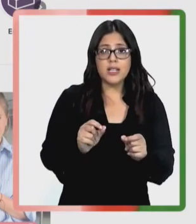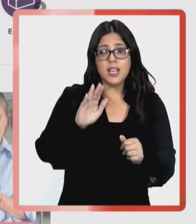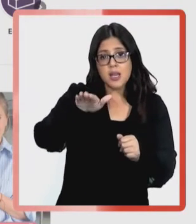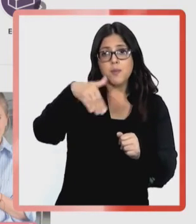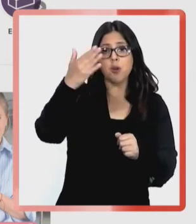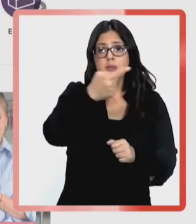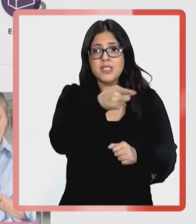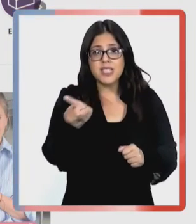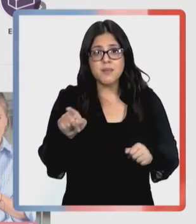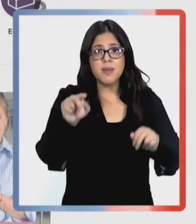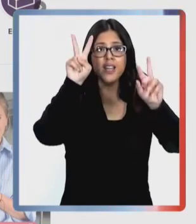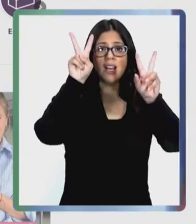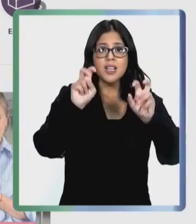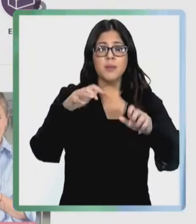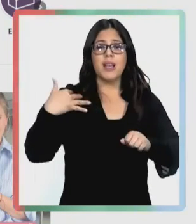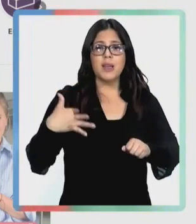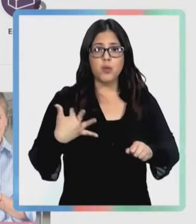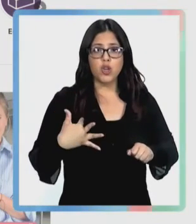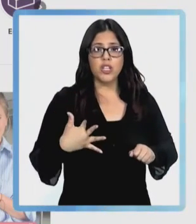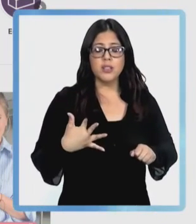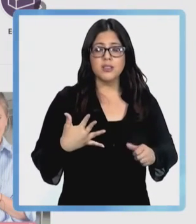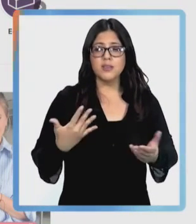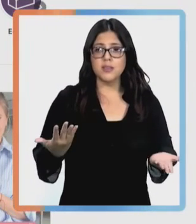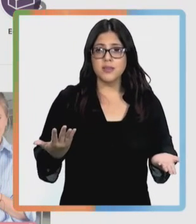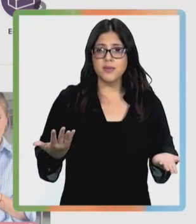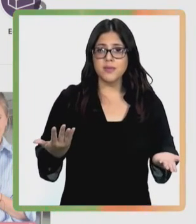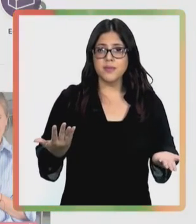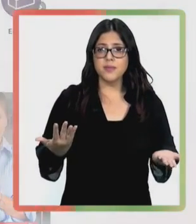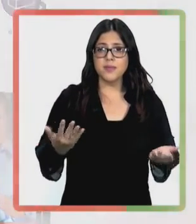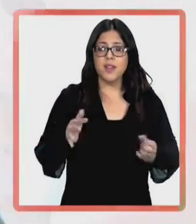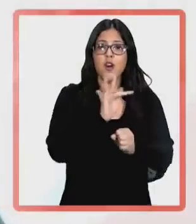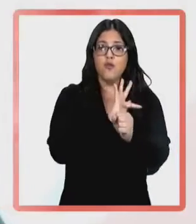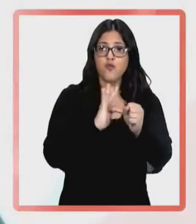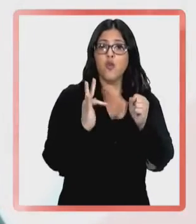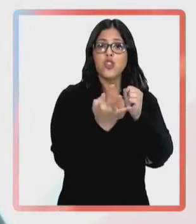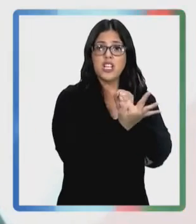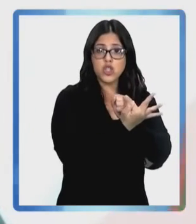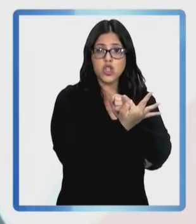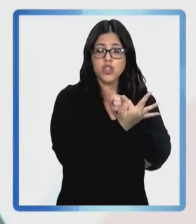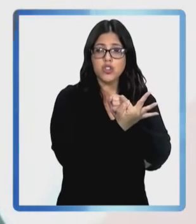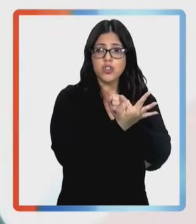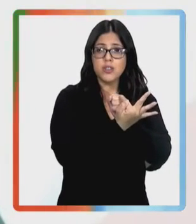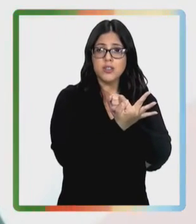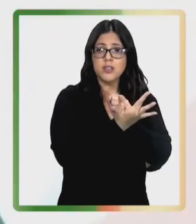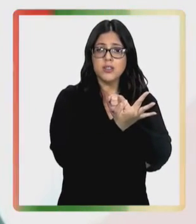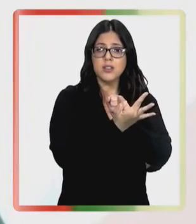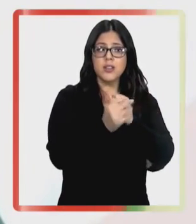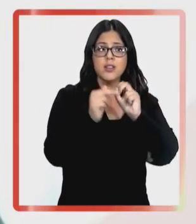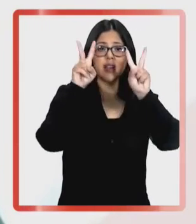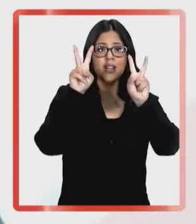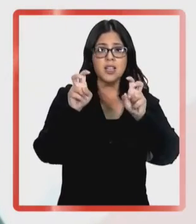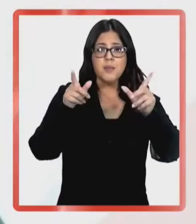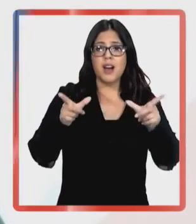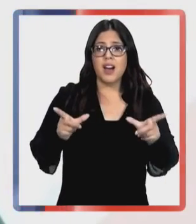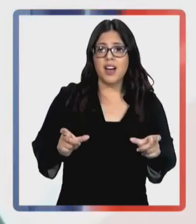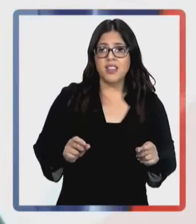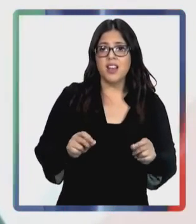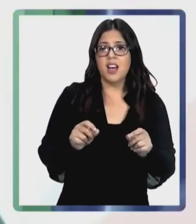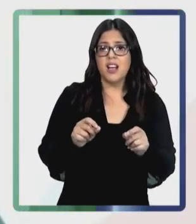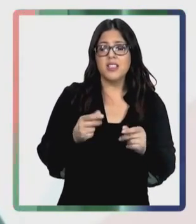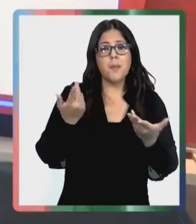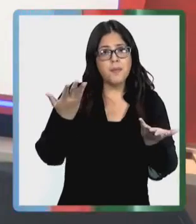próxima semana vamos a hablar de la importancia que tienen, ¿cierto?, las fundaciones en el abordaje del cáncer de manera